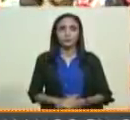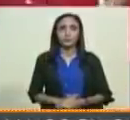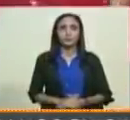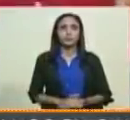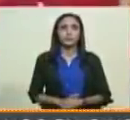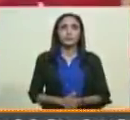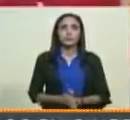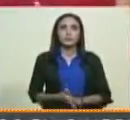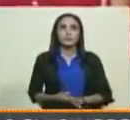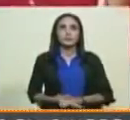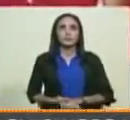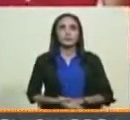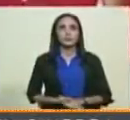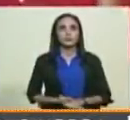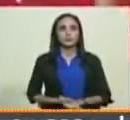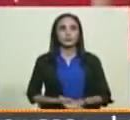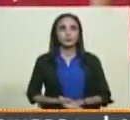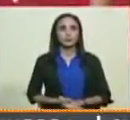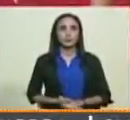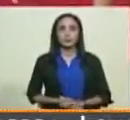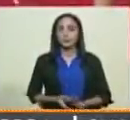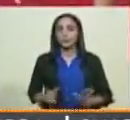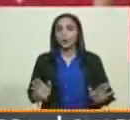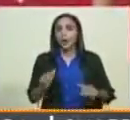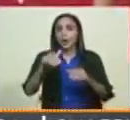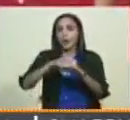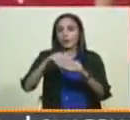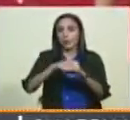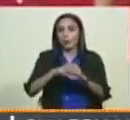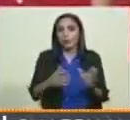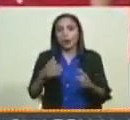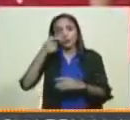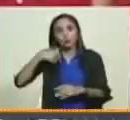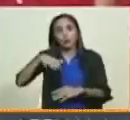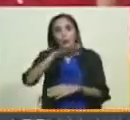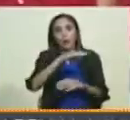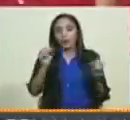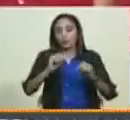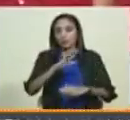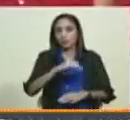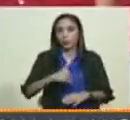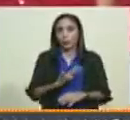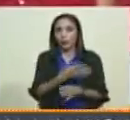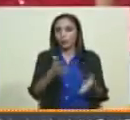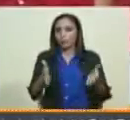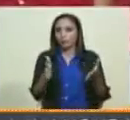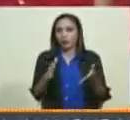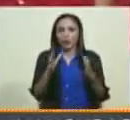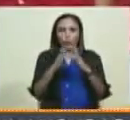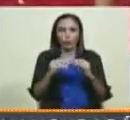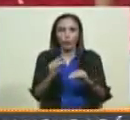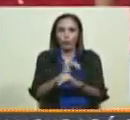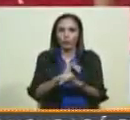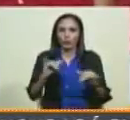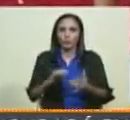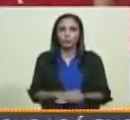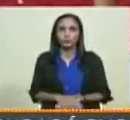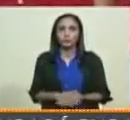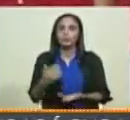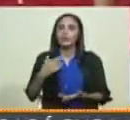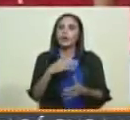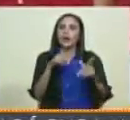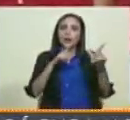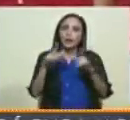Y solo con el voto del pueblo es posible lograrlo todo. Se instaló la